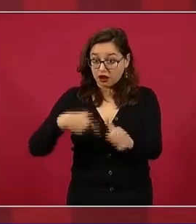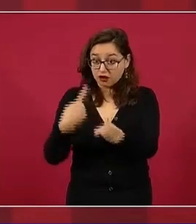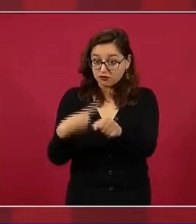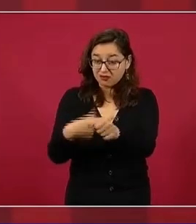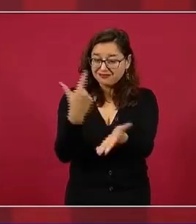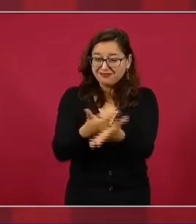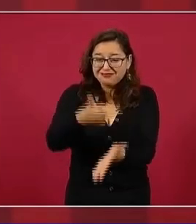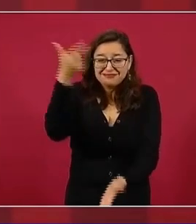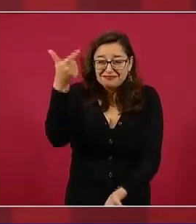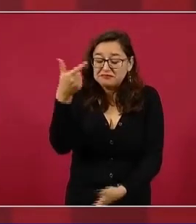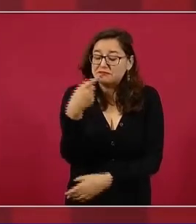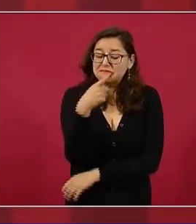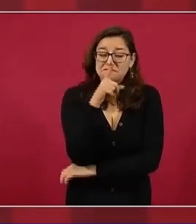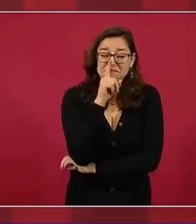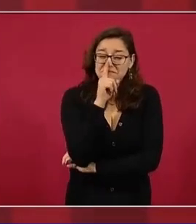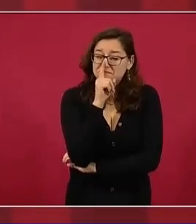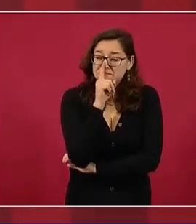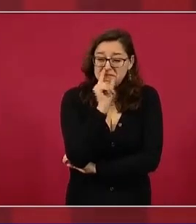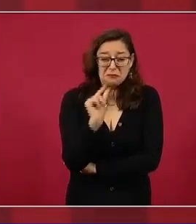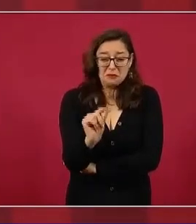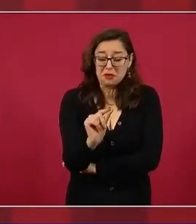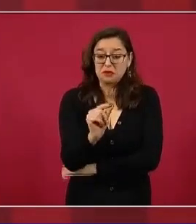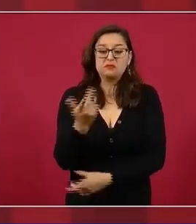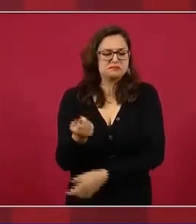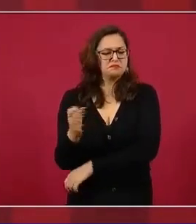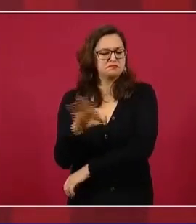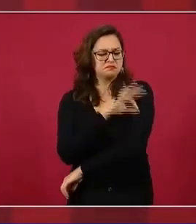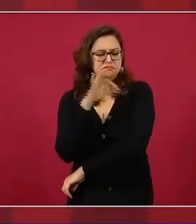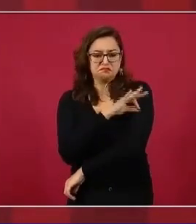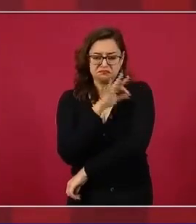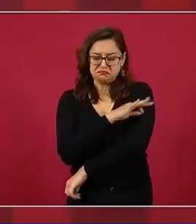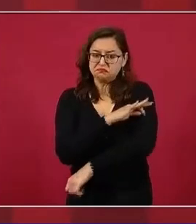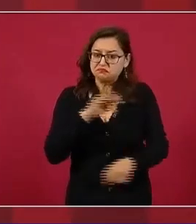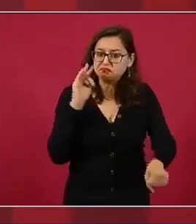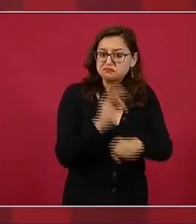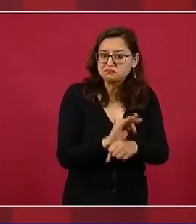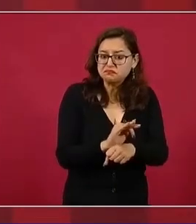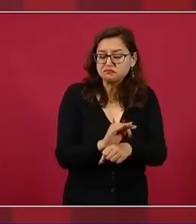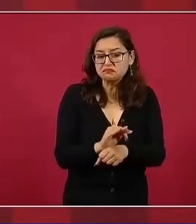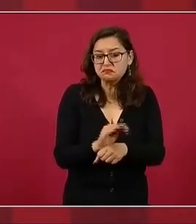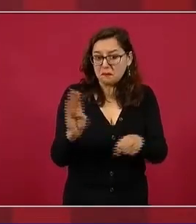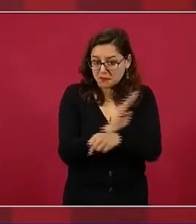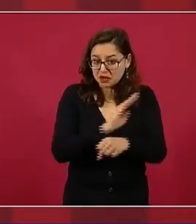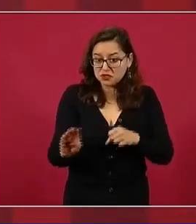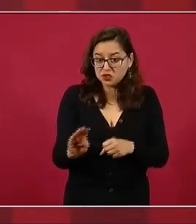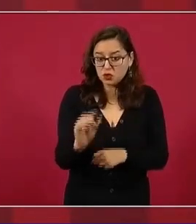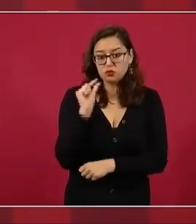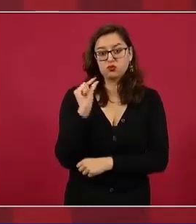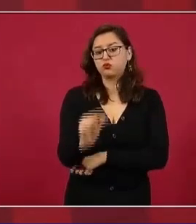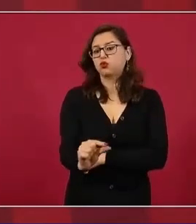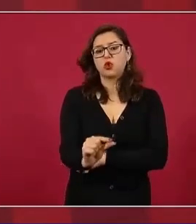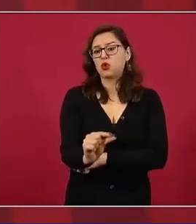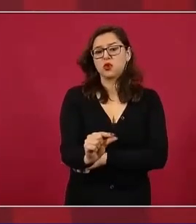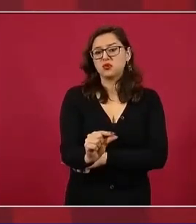la probabilidad de que haya beneficio es pequeña, porque el riesgo de entrada es muy bajo. Entonces, ya no